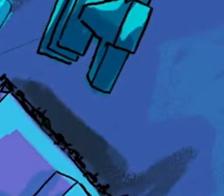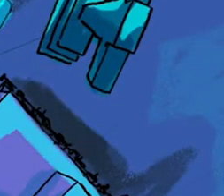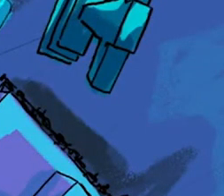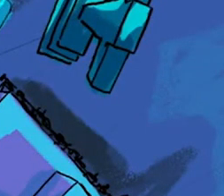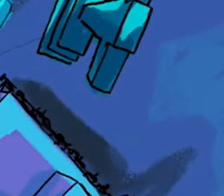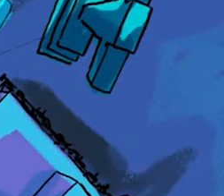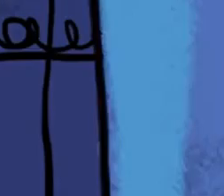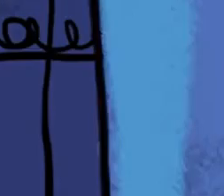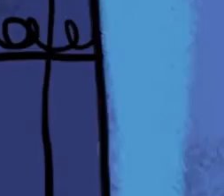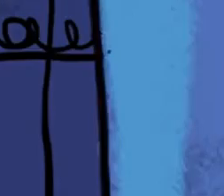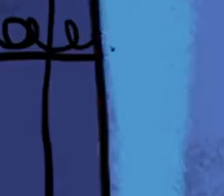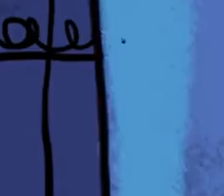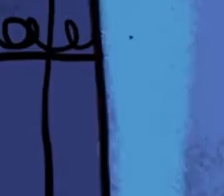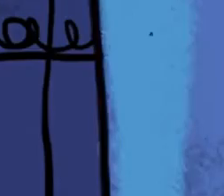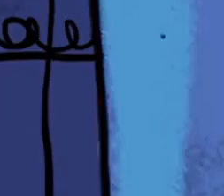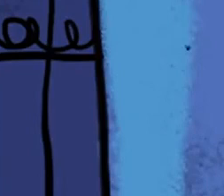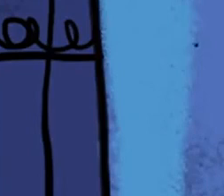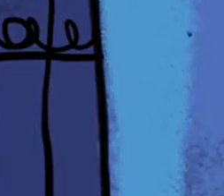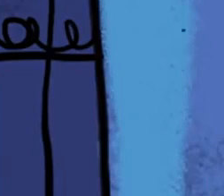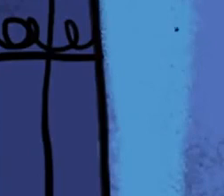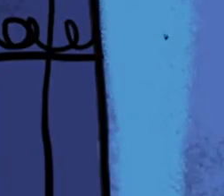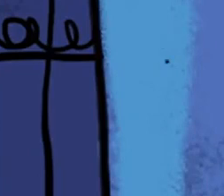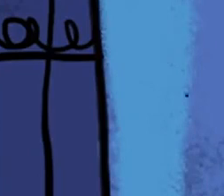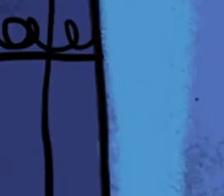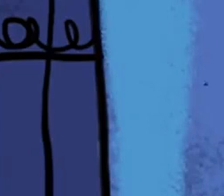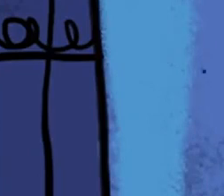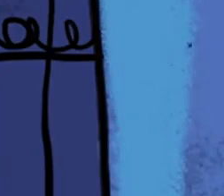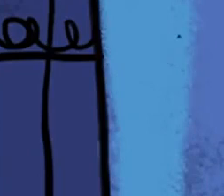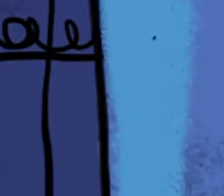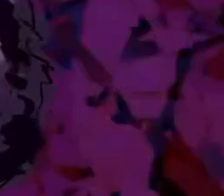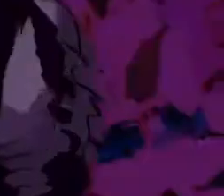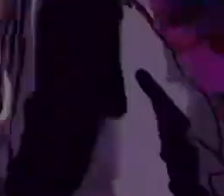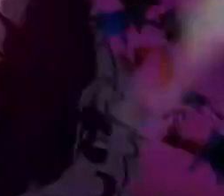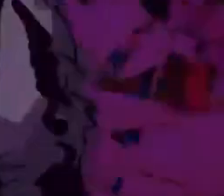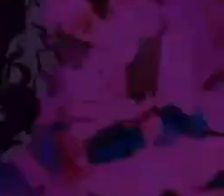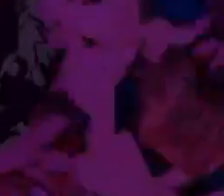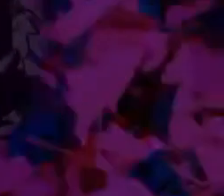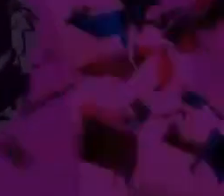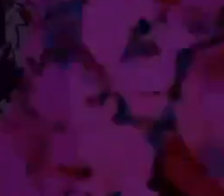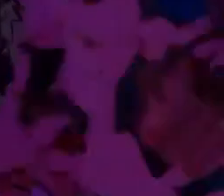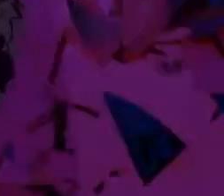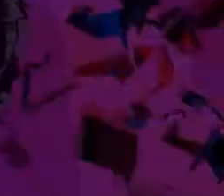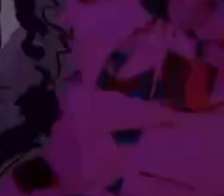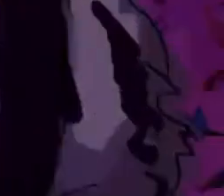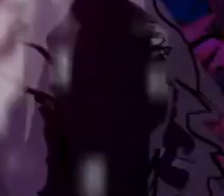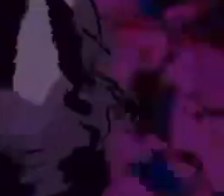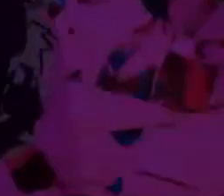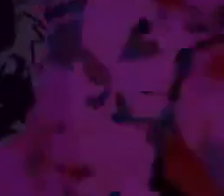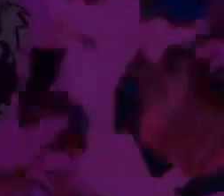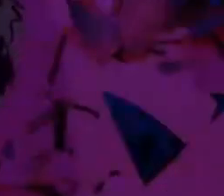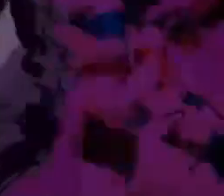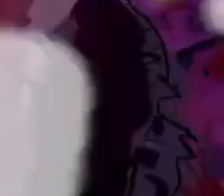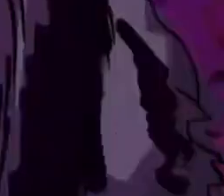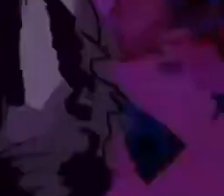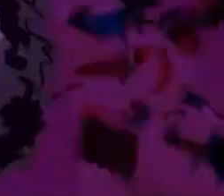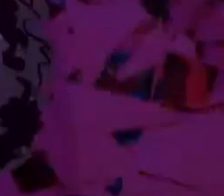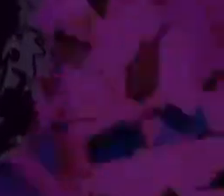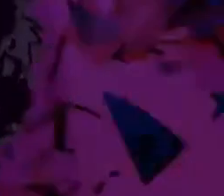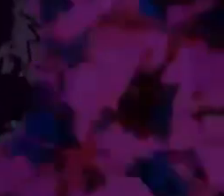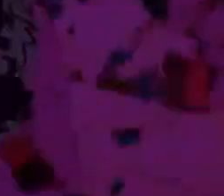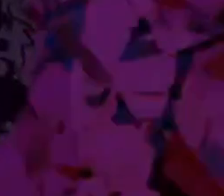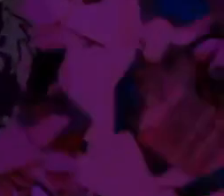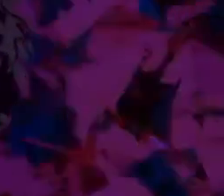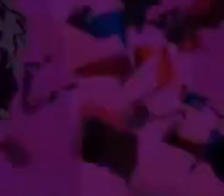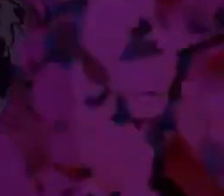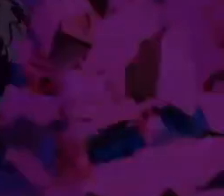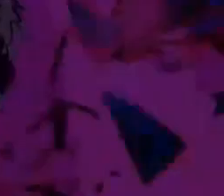las horas de la madrugada, pues salí del cementerio y me encuentro con un perro gigante y con los ojos